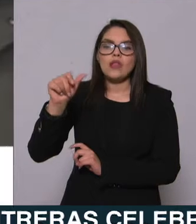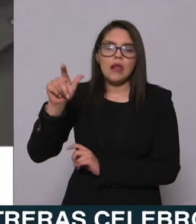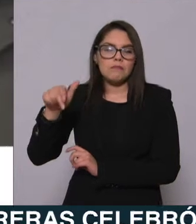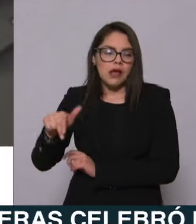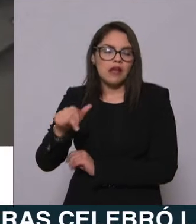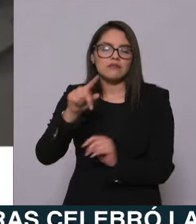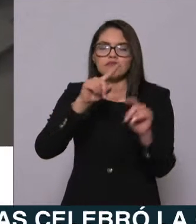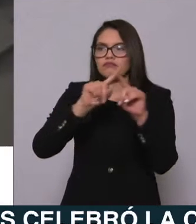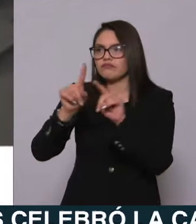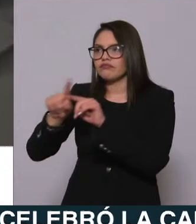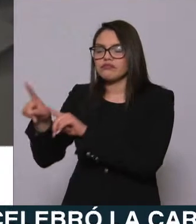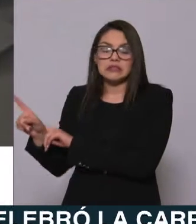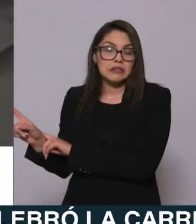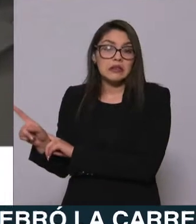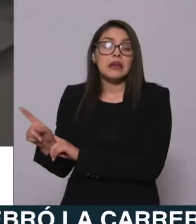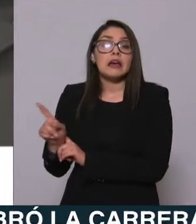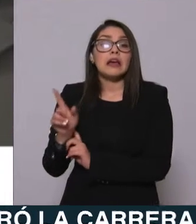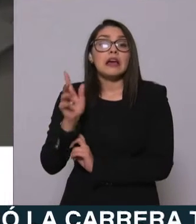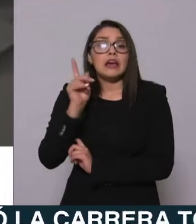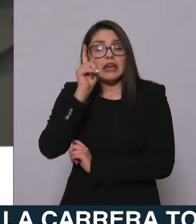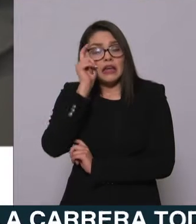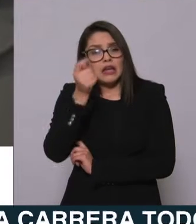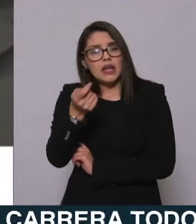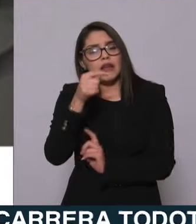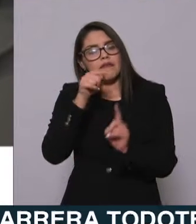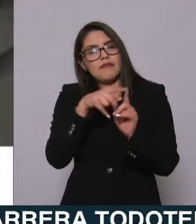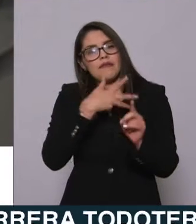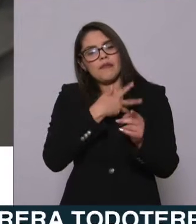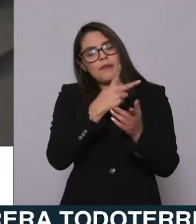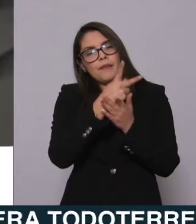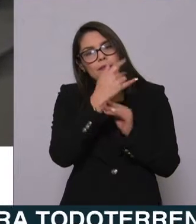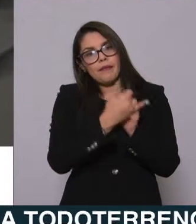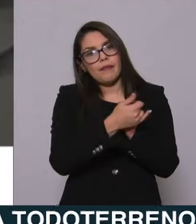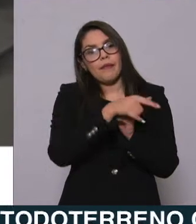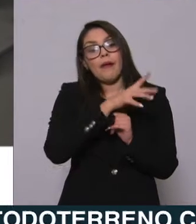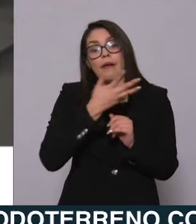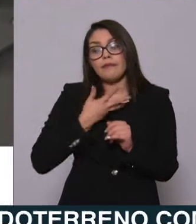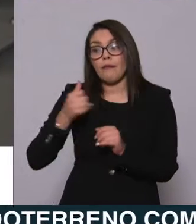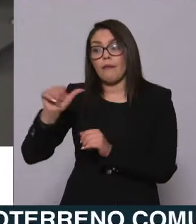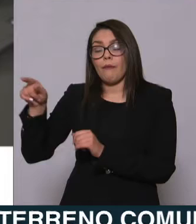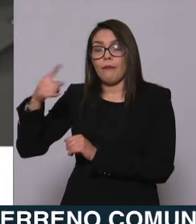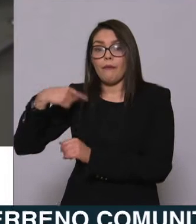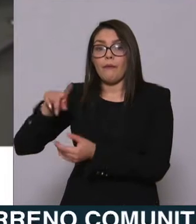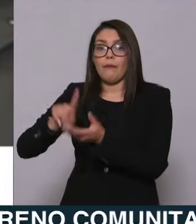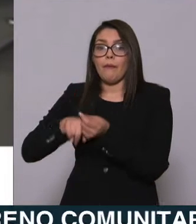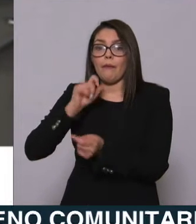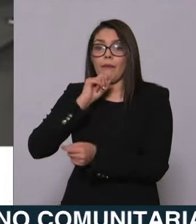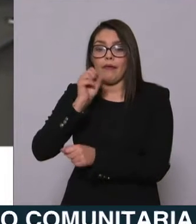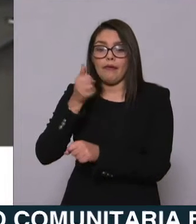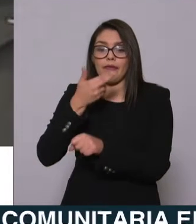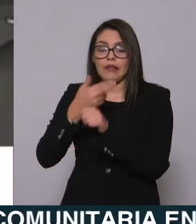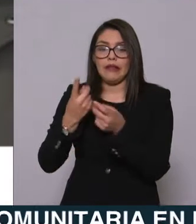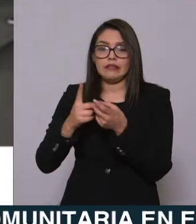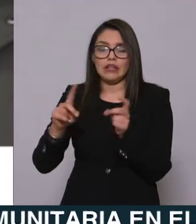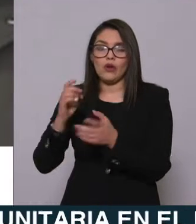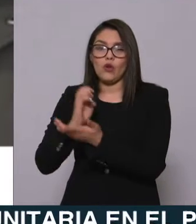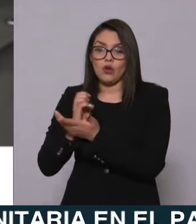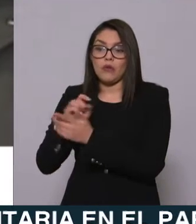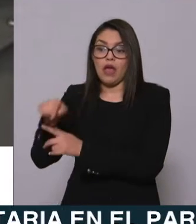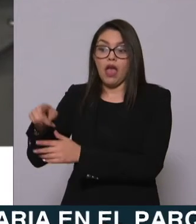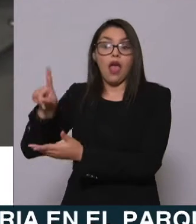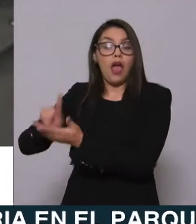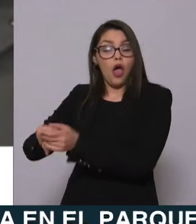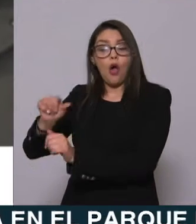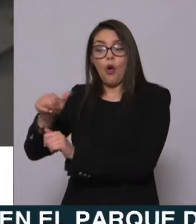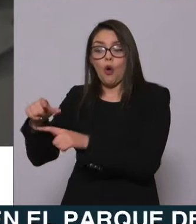Carranza, a través de un proyecto. Y hay un comité de la Secretaría de Desarrollo Económico que define si está bien hecho